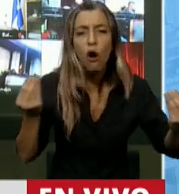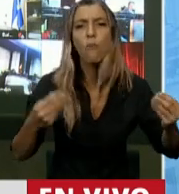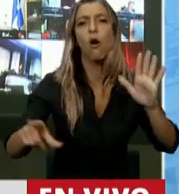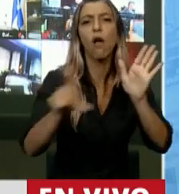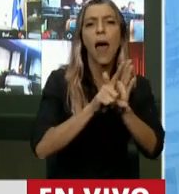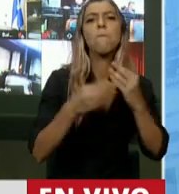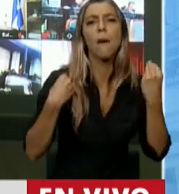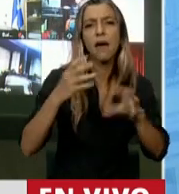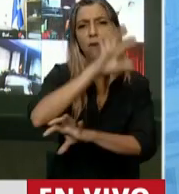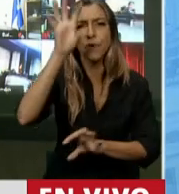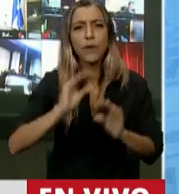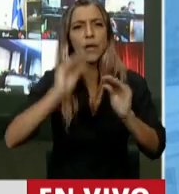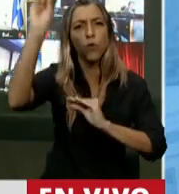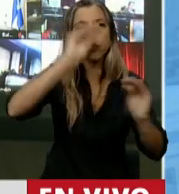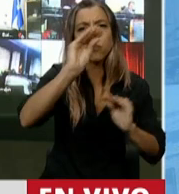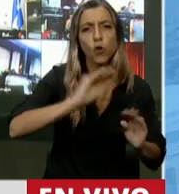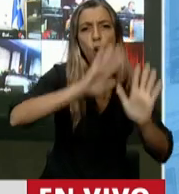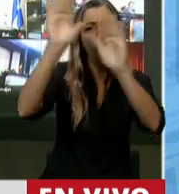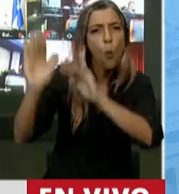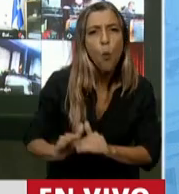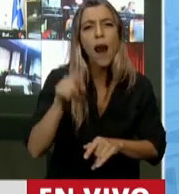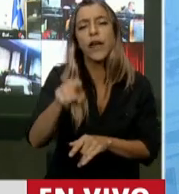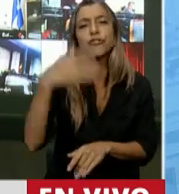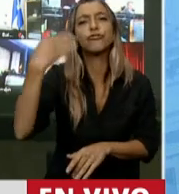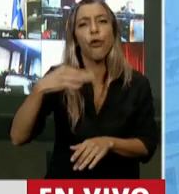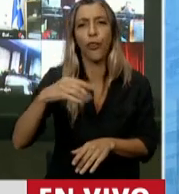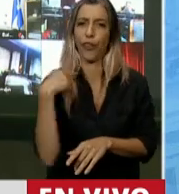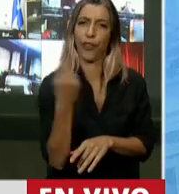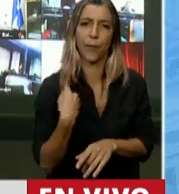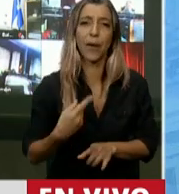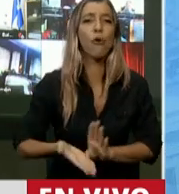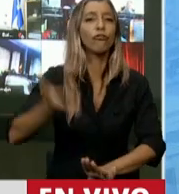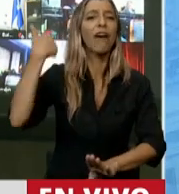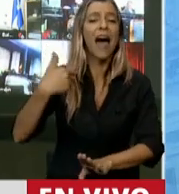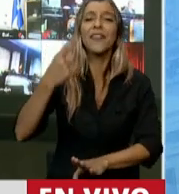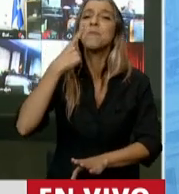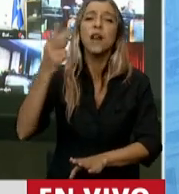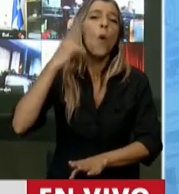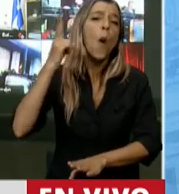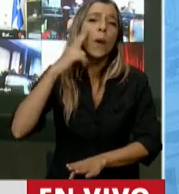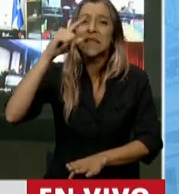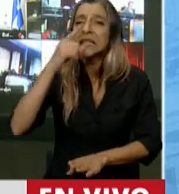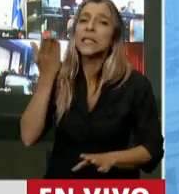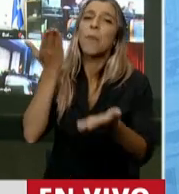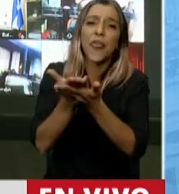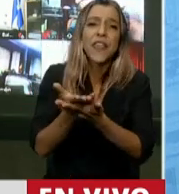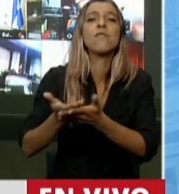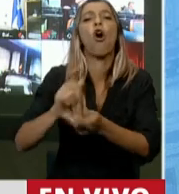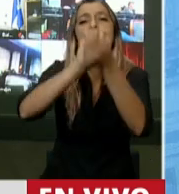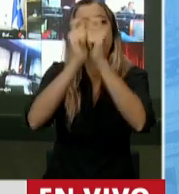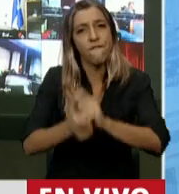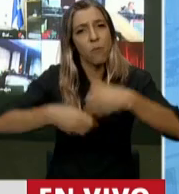de coparticipación que le adeudamos a los argentinos desde 1997. una reforma